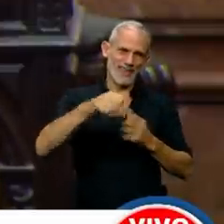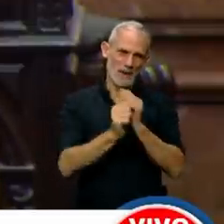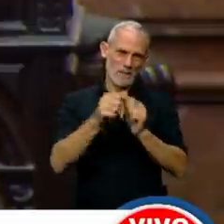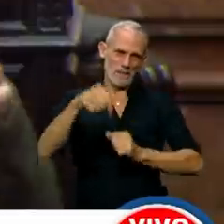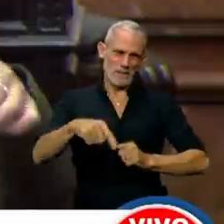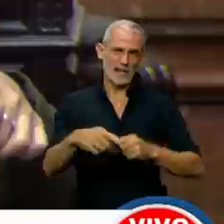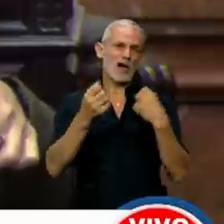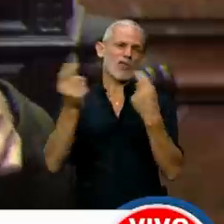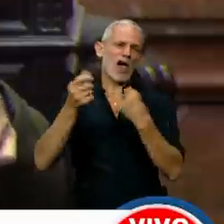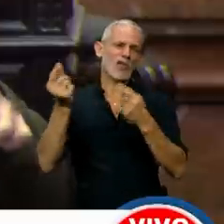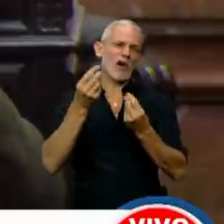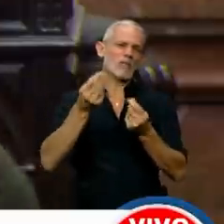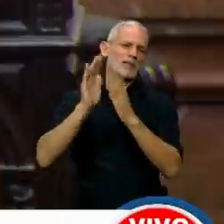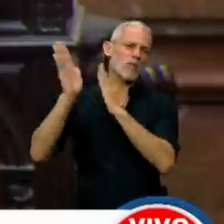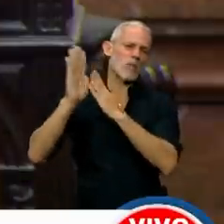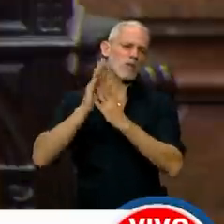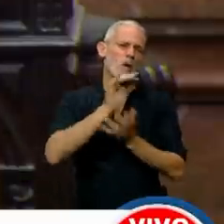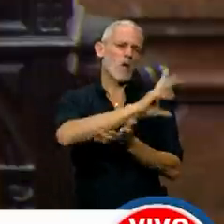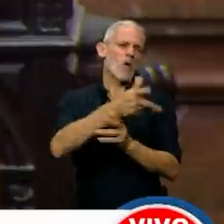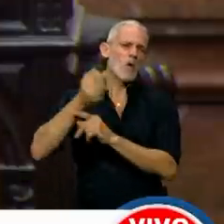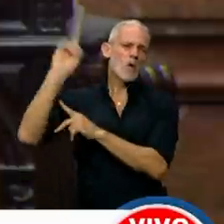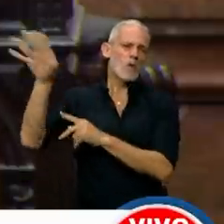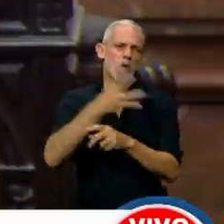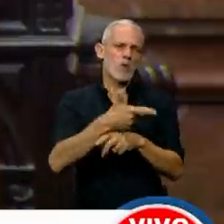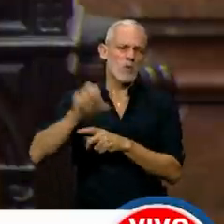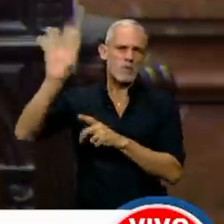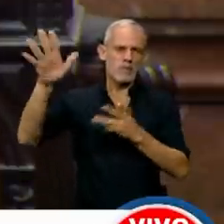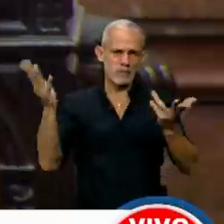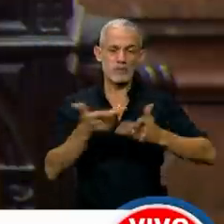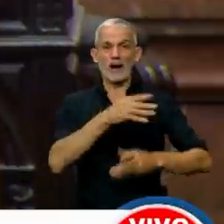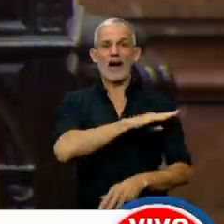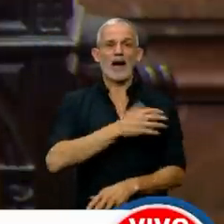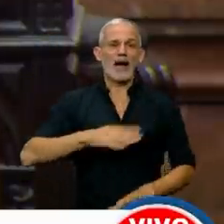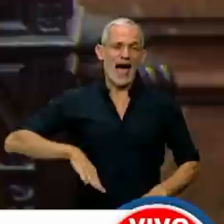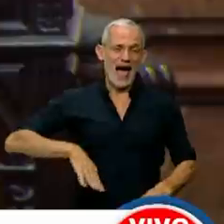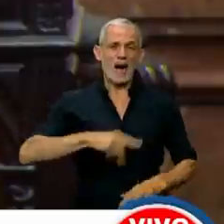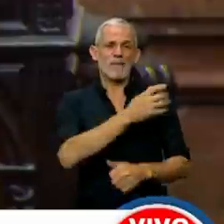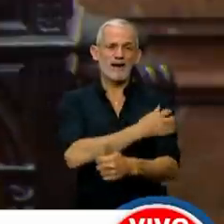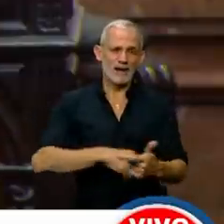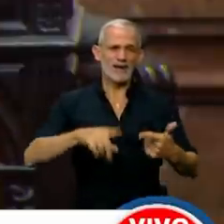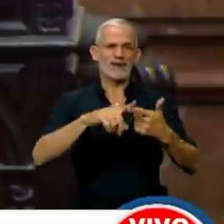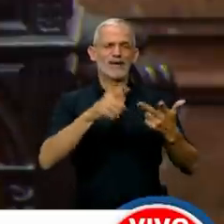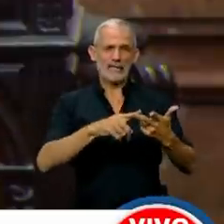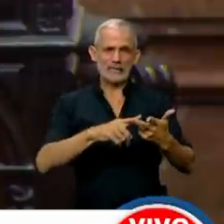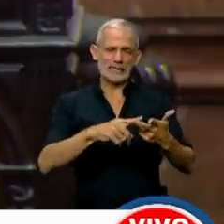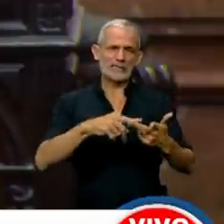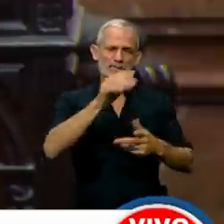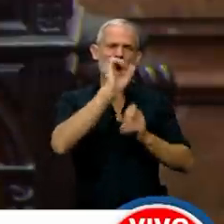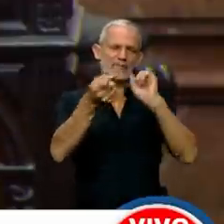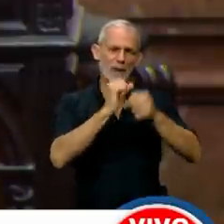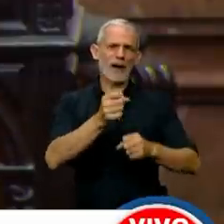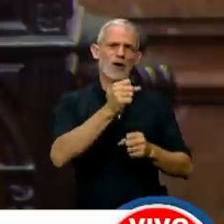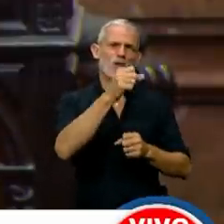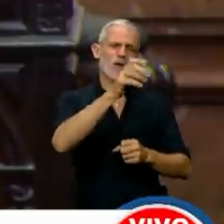que entrega que fugan que saquean a costa del hambre del sudor y de la sangre del pueblo argentino